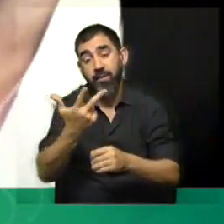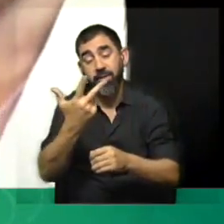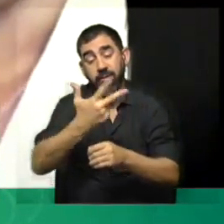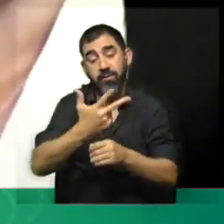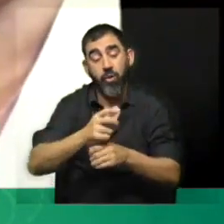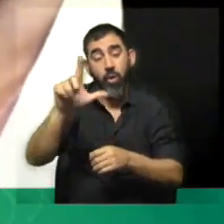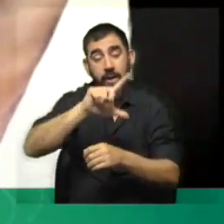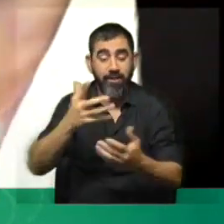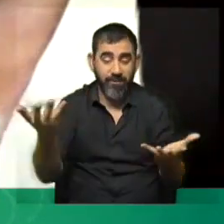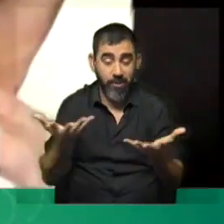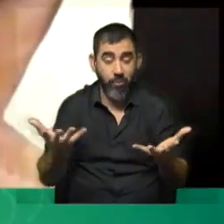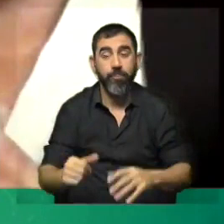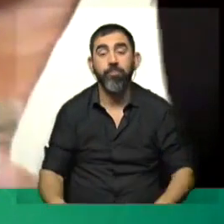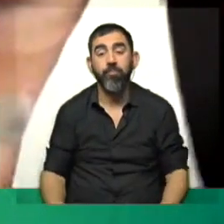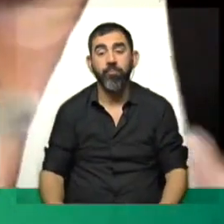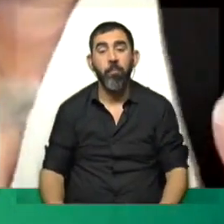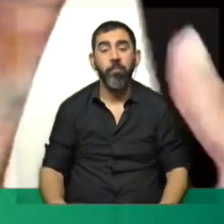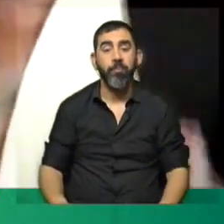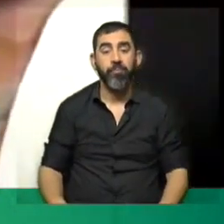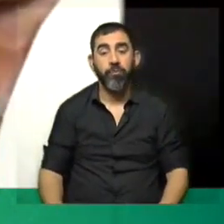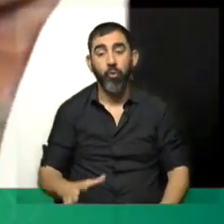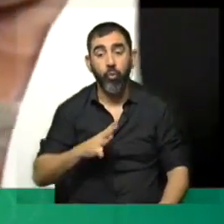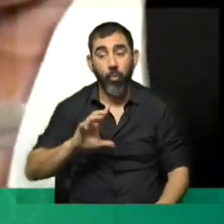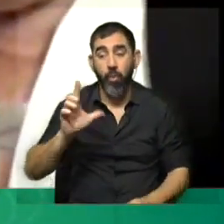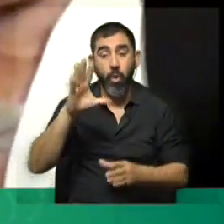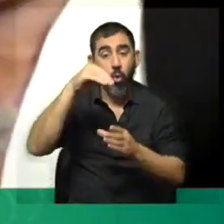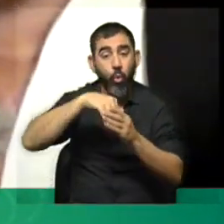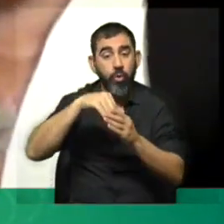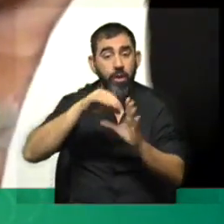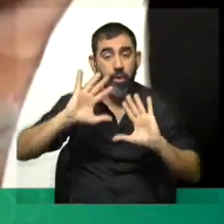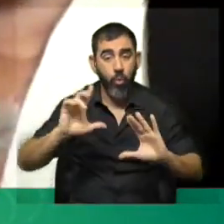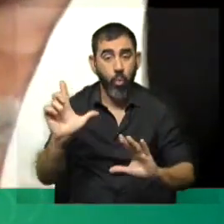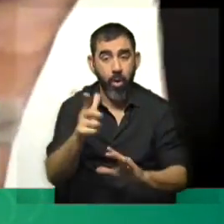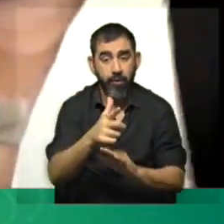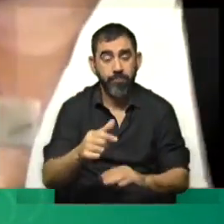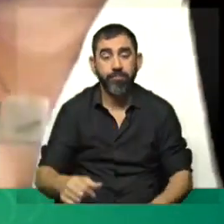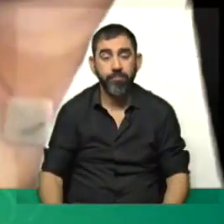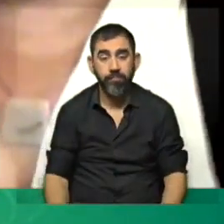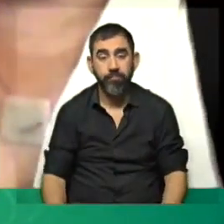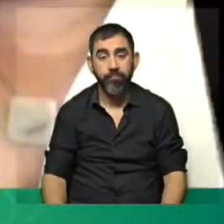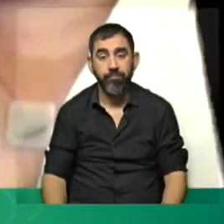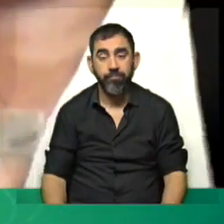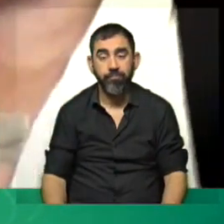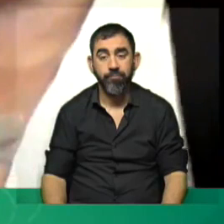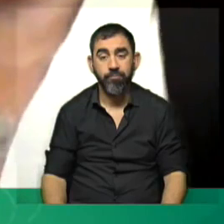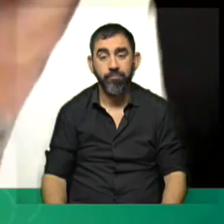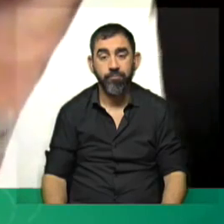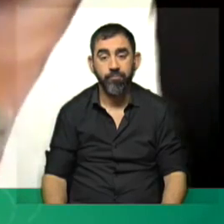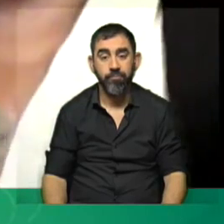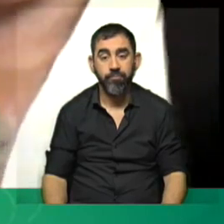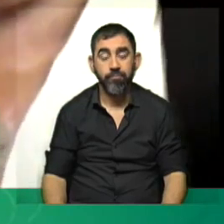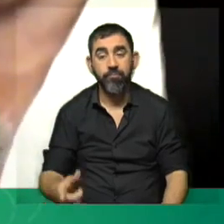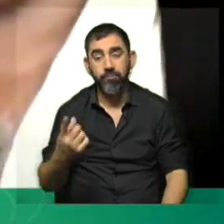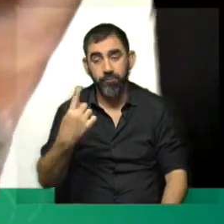es tercero del liceo, y todavía no están los contenidos definidos. Entonces, nos parece que de alguna manera hay